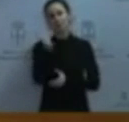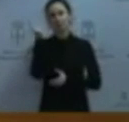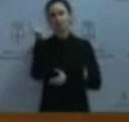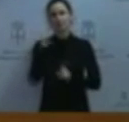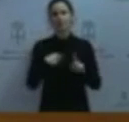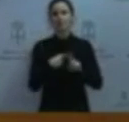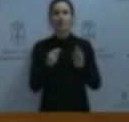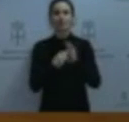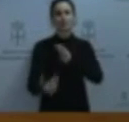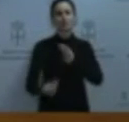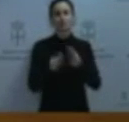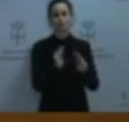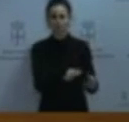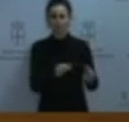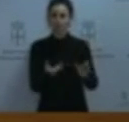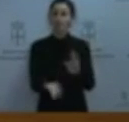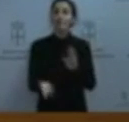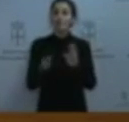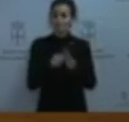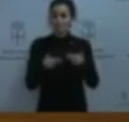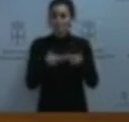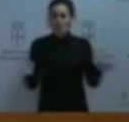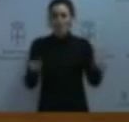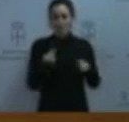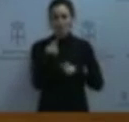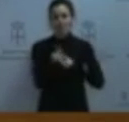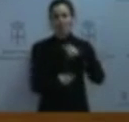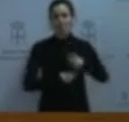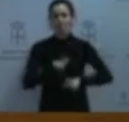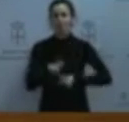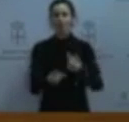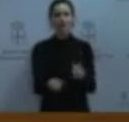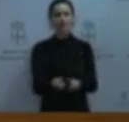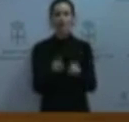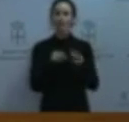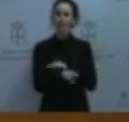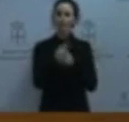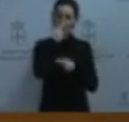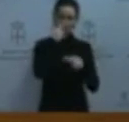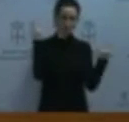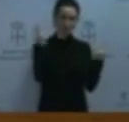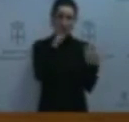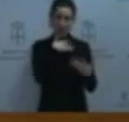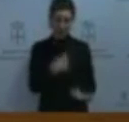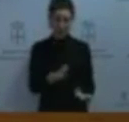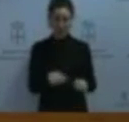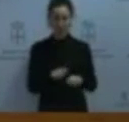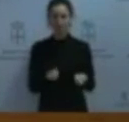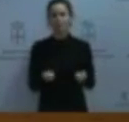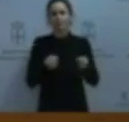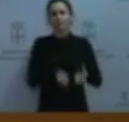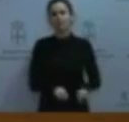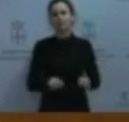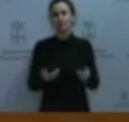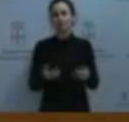nuevas comunicaciones. También incluiríamos la apertura progresiva de aquellos recursos públicos que ahora mismo permanecen cerrados la